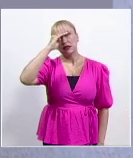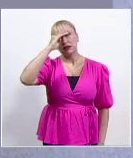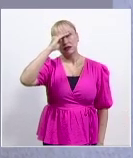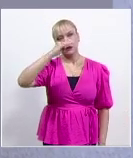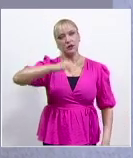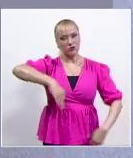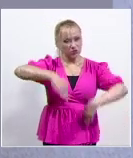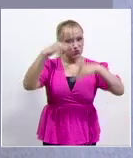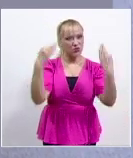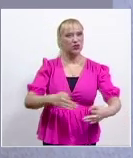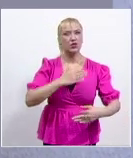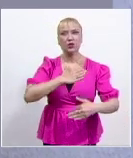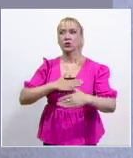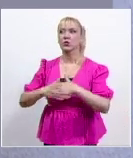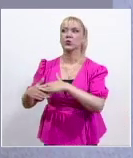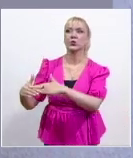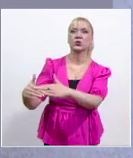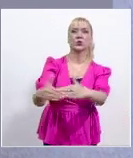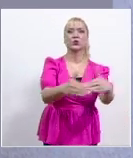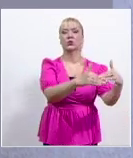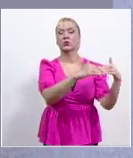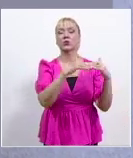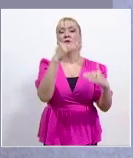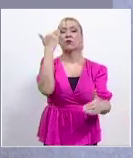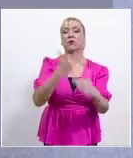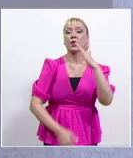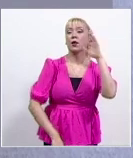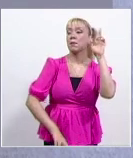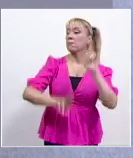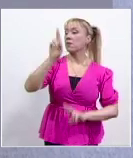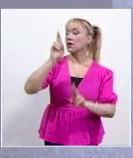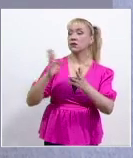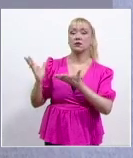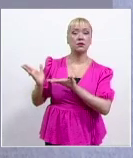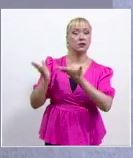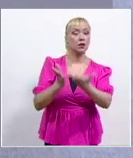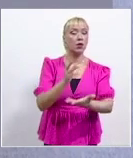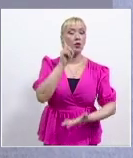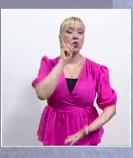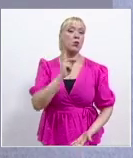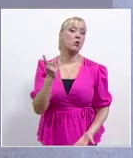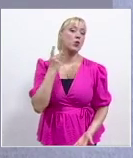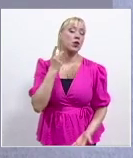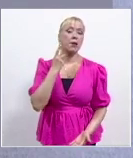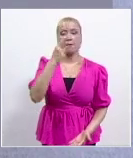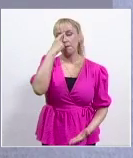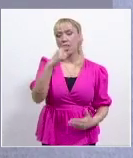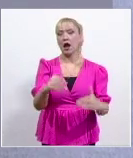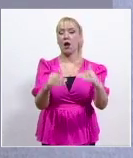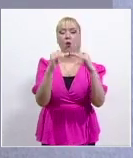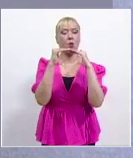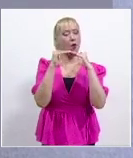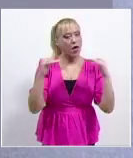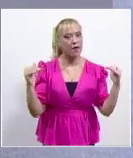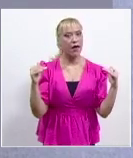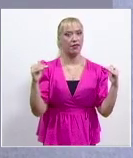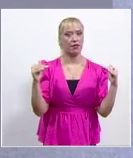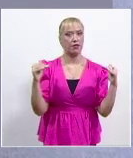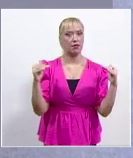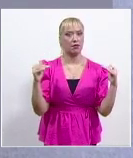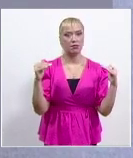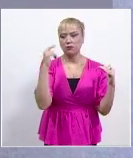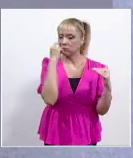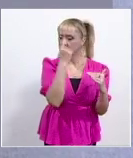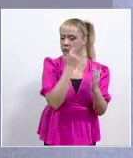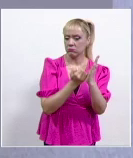auténtica democracia sin la participación política de la mujer en condiciones de igualdad, sin